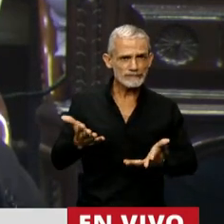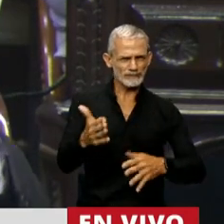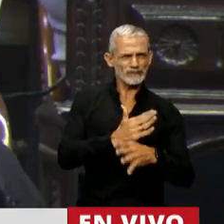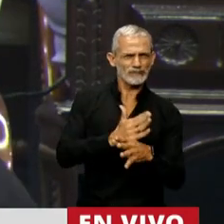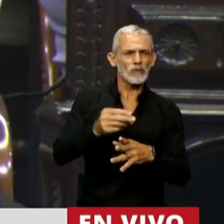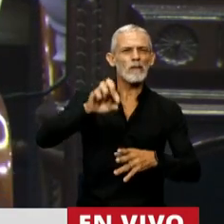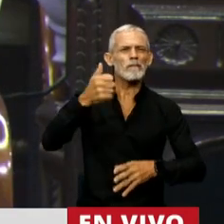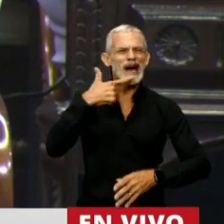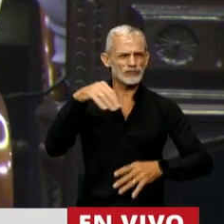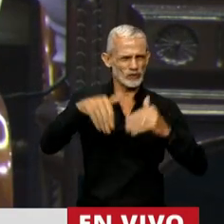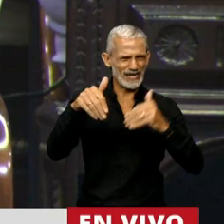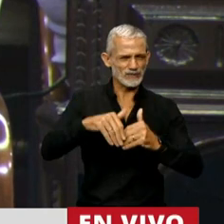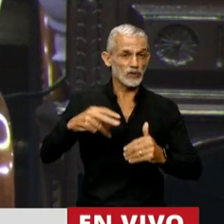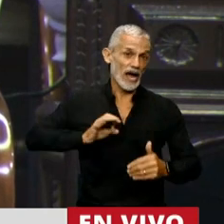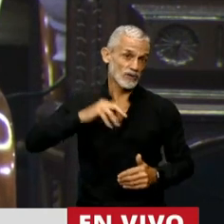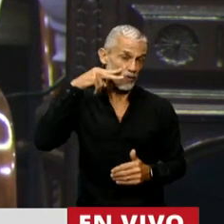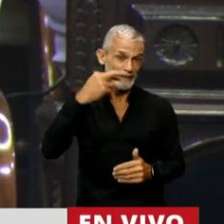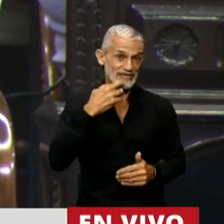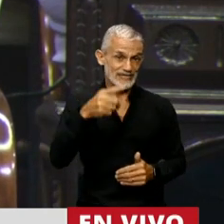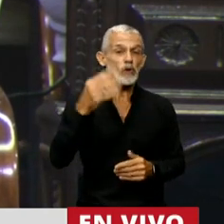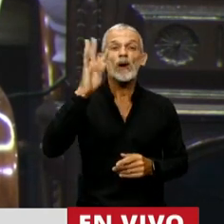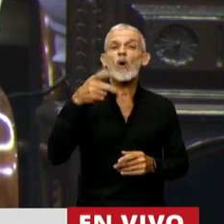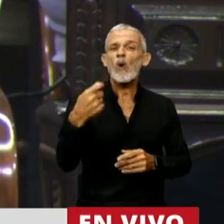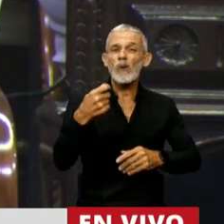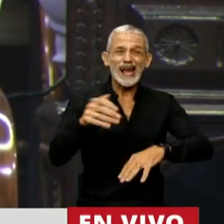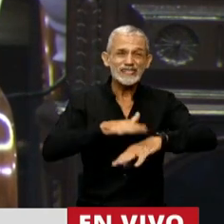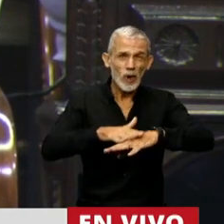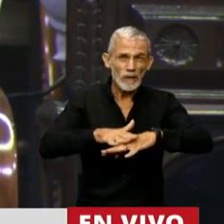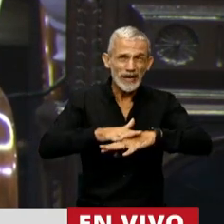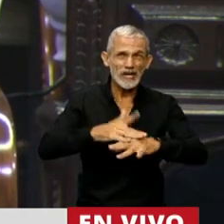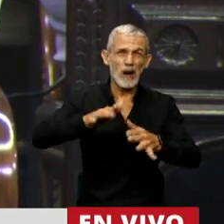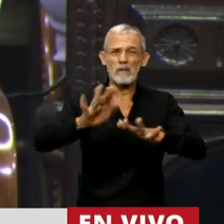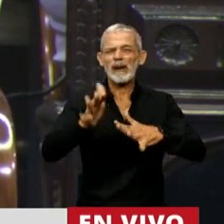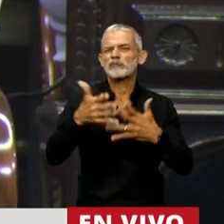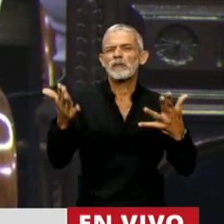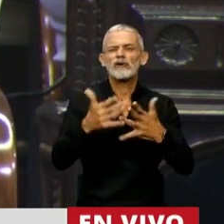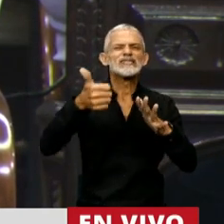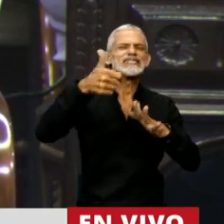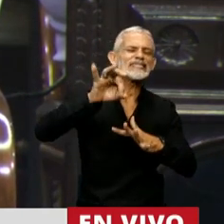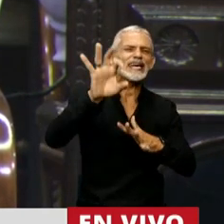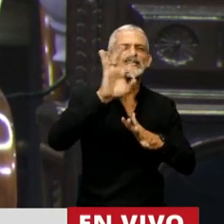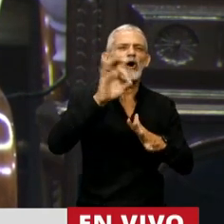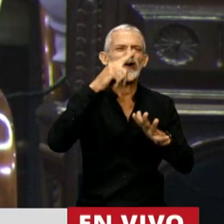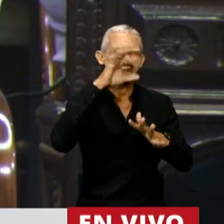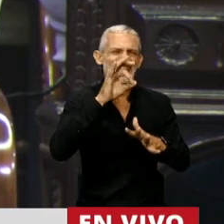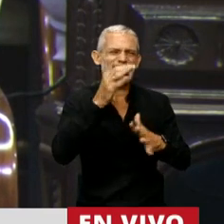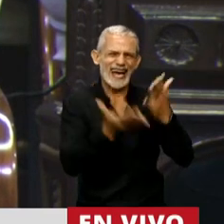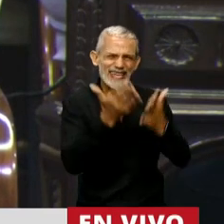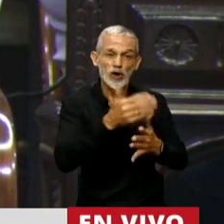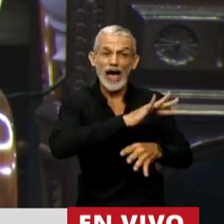a las PASO del 2019, una jubilación mínima equivalía a 60 o 70 kilos de